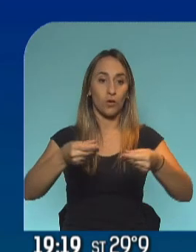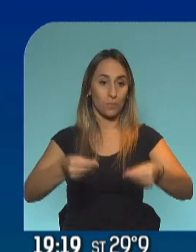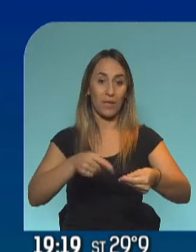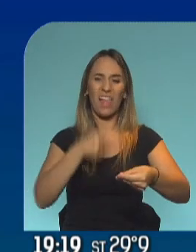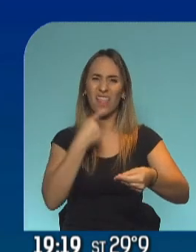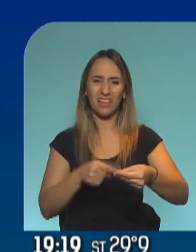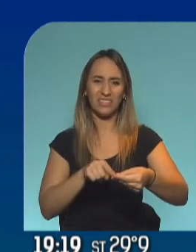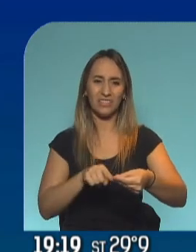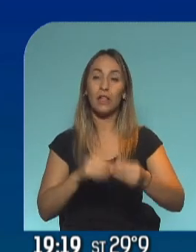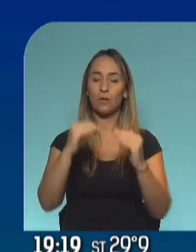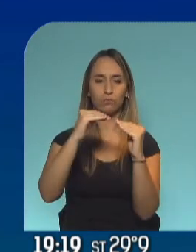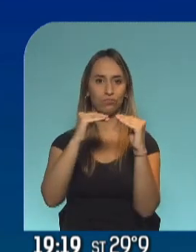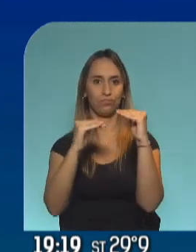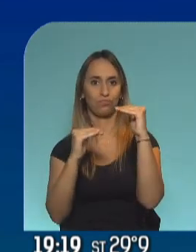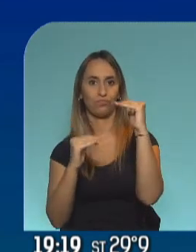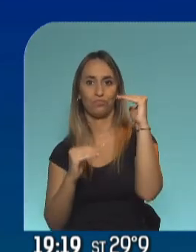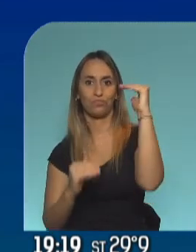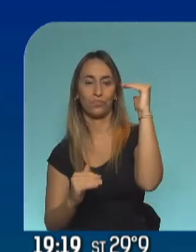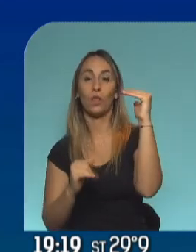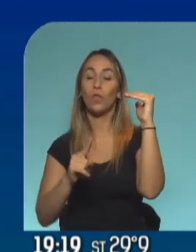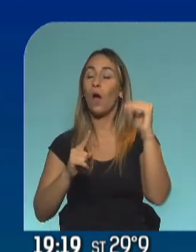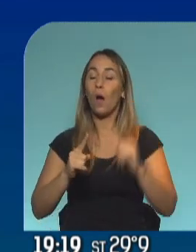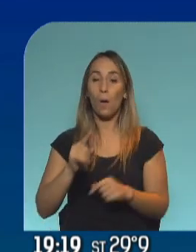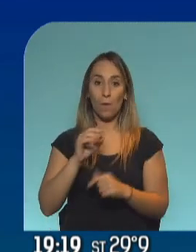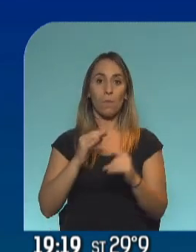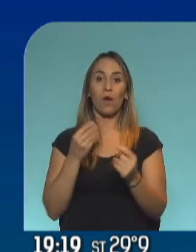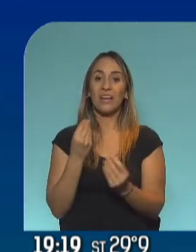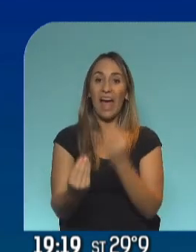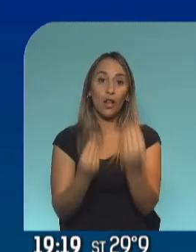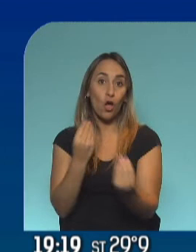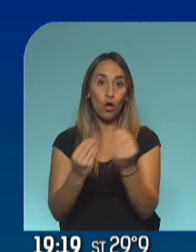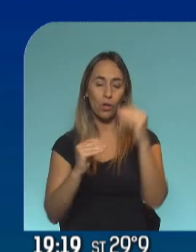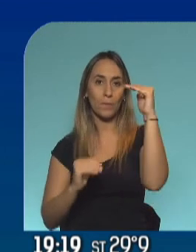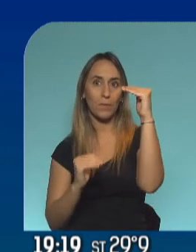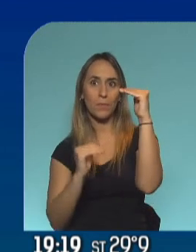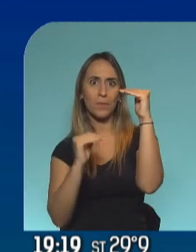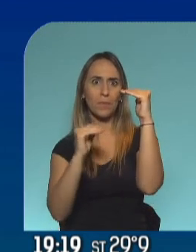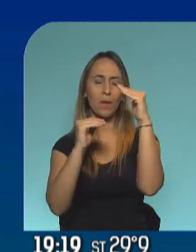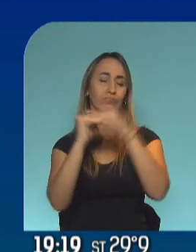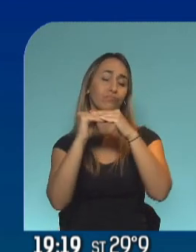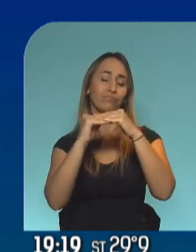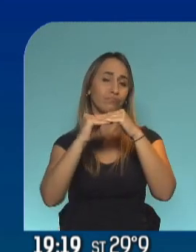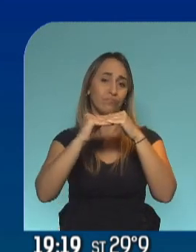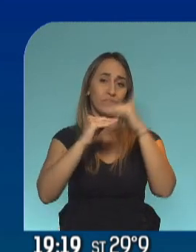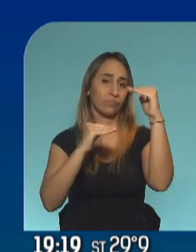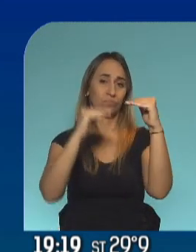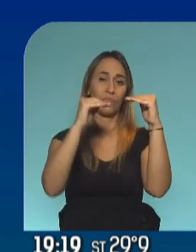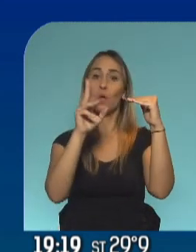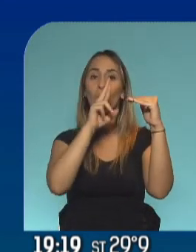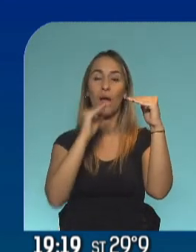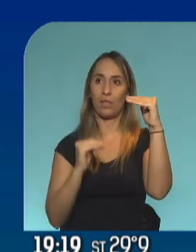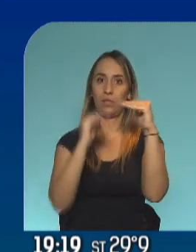Esta brecha se acrecienta a medida que se asciende en la escala jerárquica de los cargos. El techo de cristal se advierte a partir de los cargos